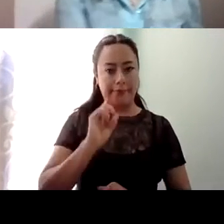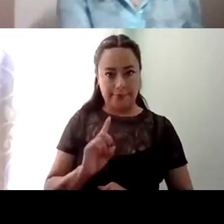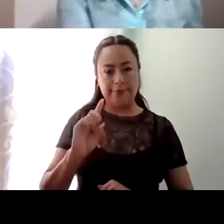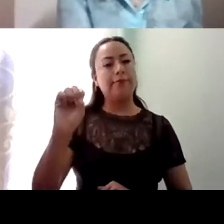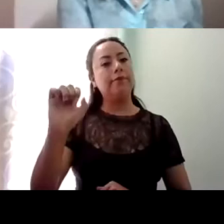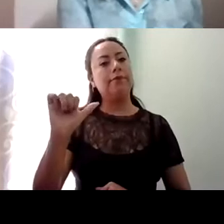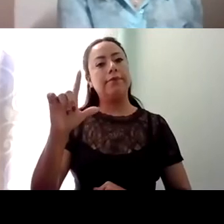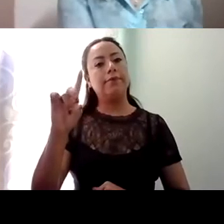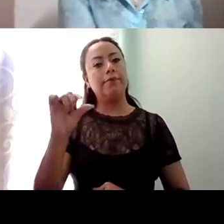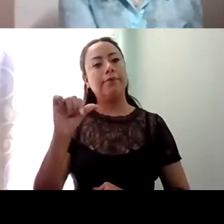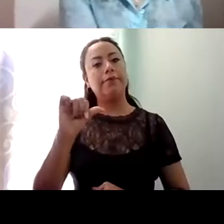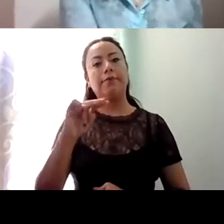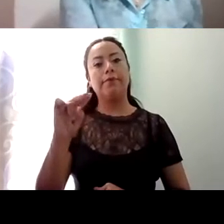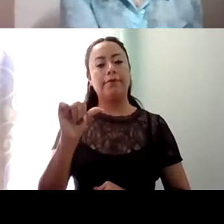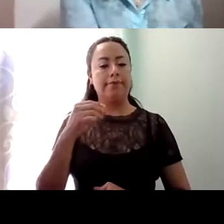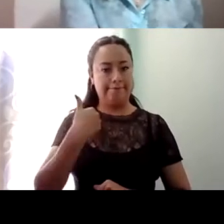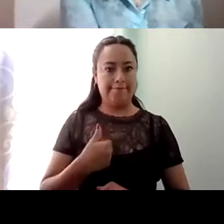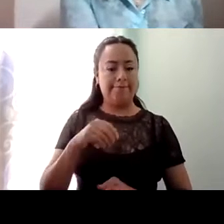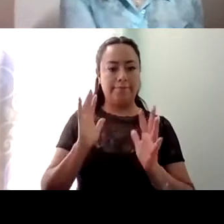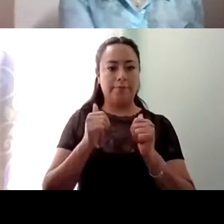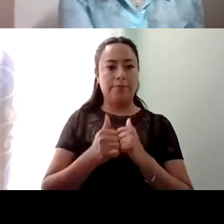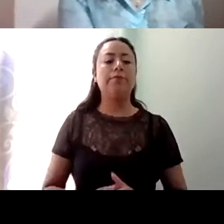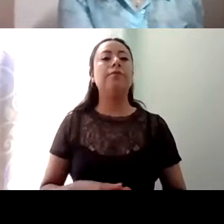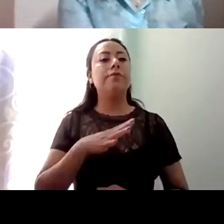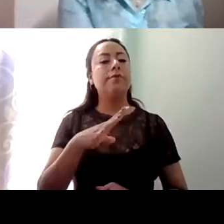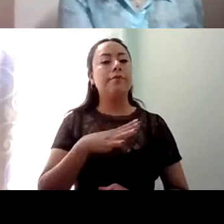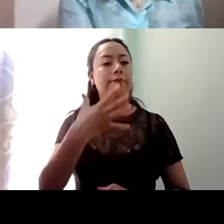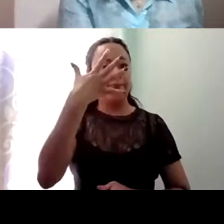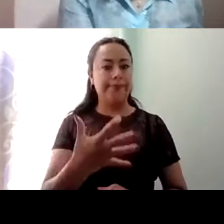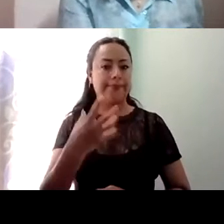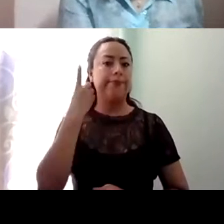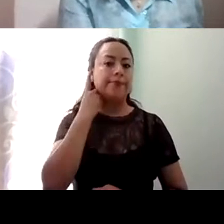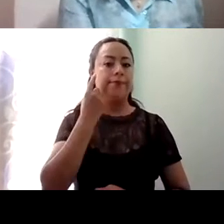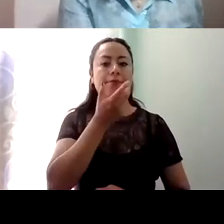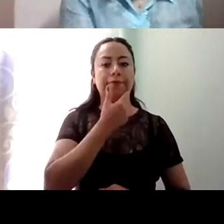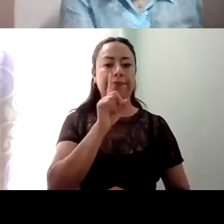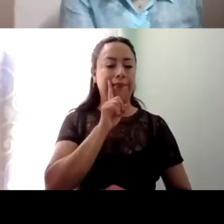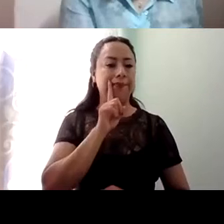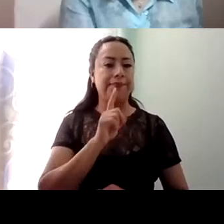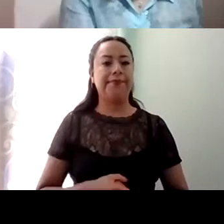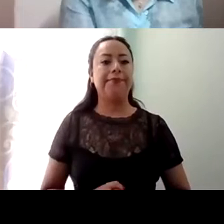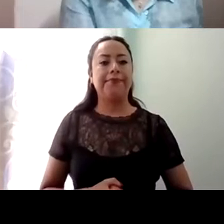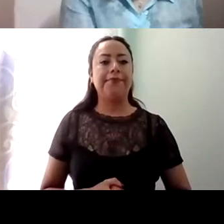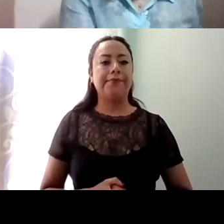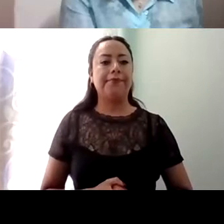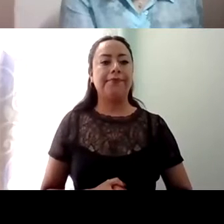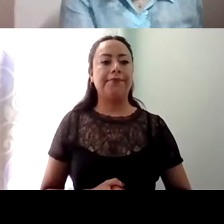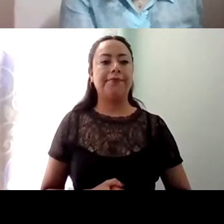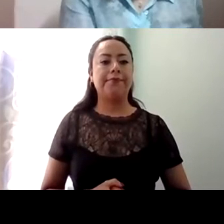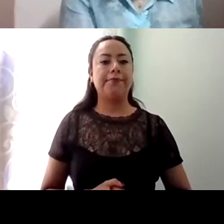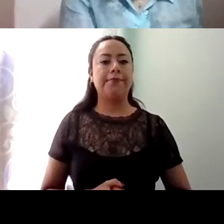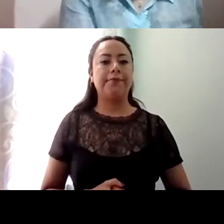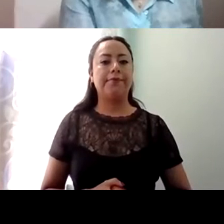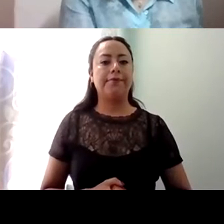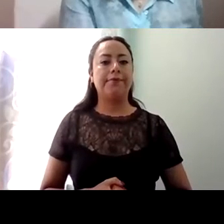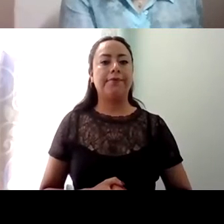presente. Diputado presidente, se encuentran presentes 5 diputadas y diputados. La